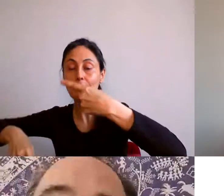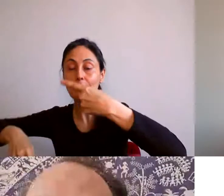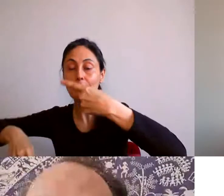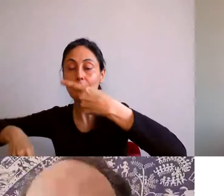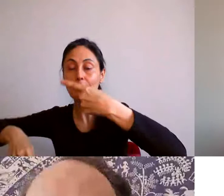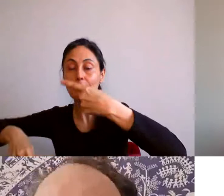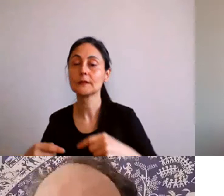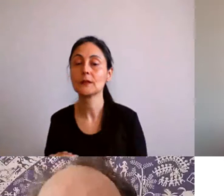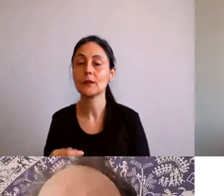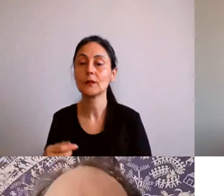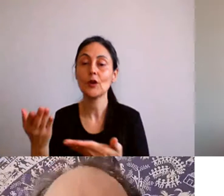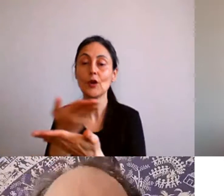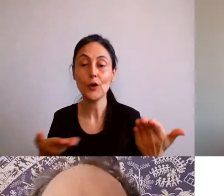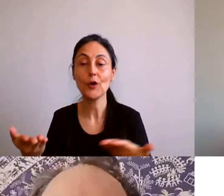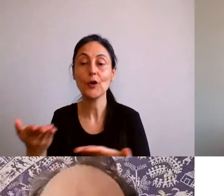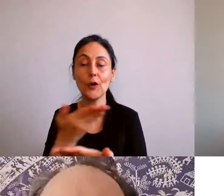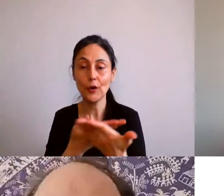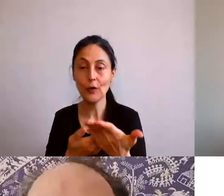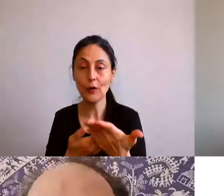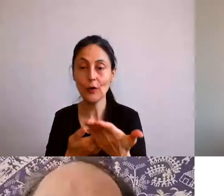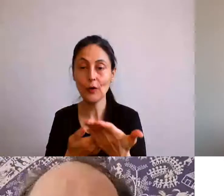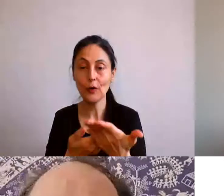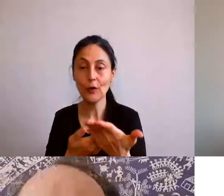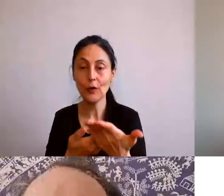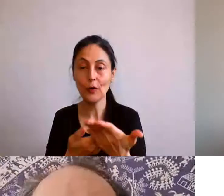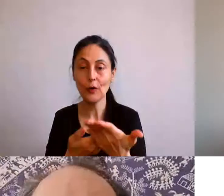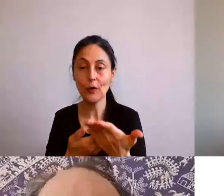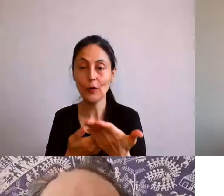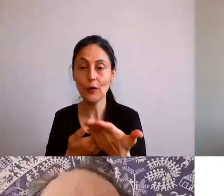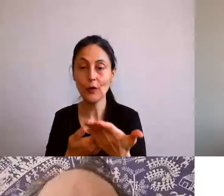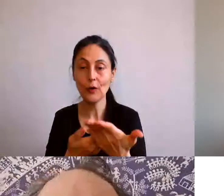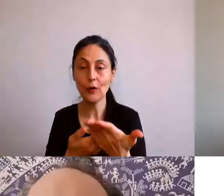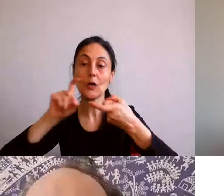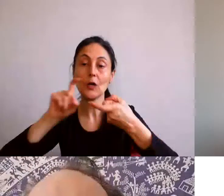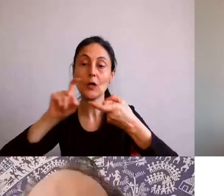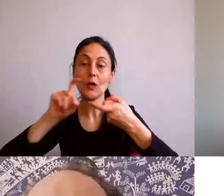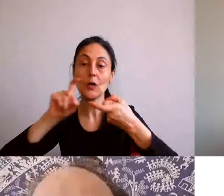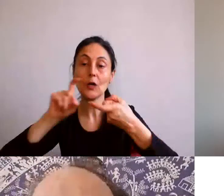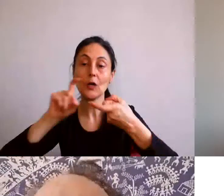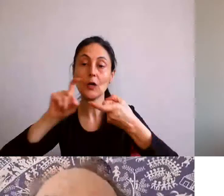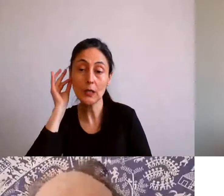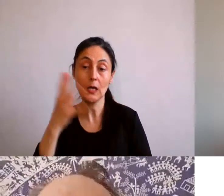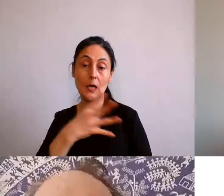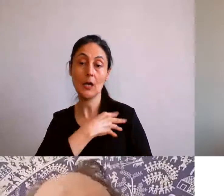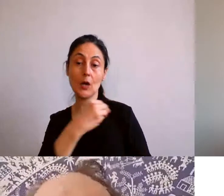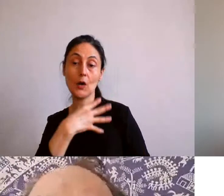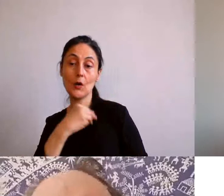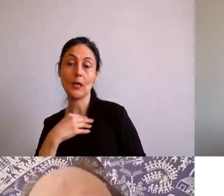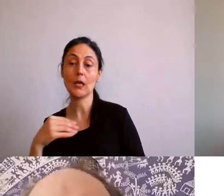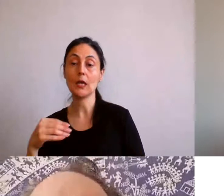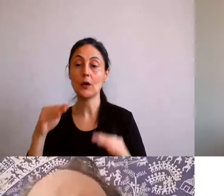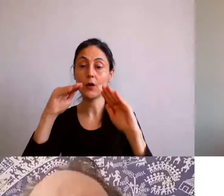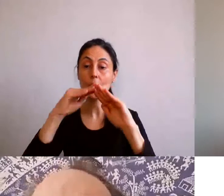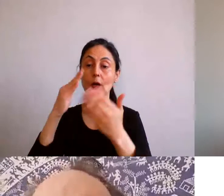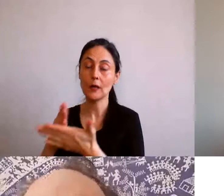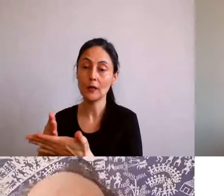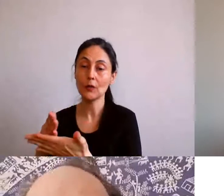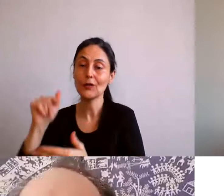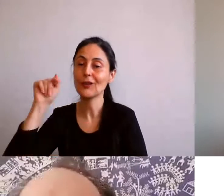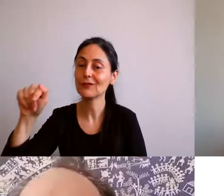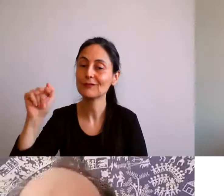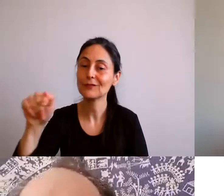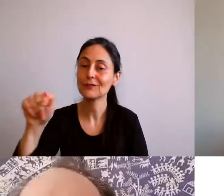tengo que compartir espacios con mi señora que trabaja, con mis 3 hijos que tienen que ir al colegio, y cada uno de estas instancias opera como